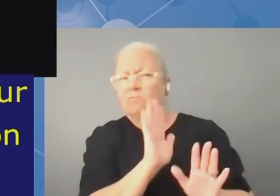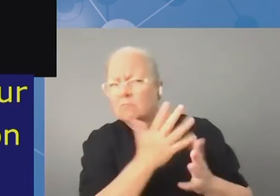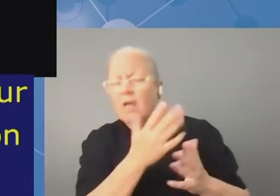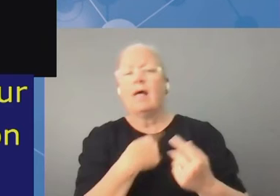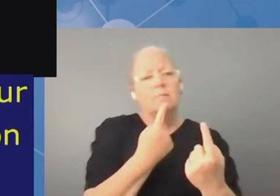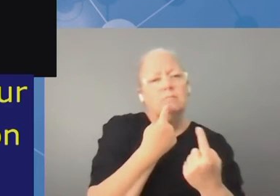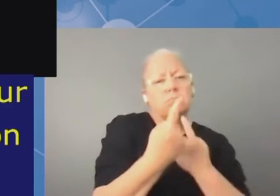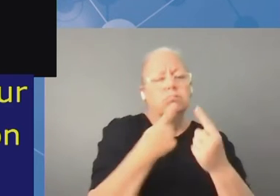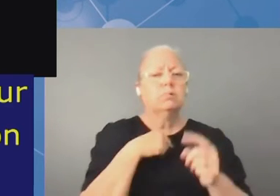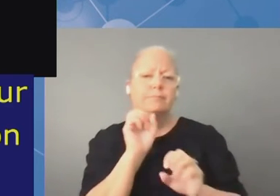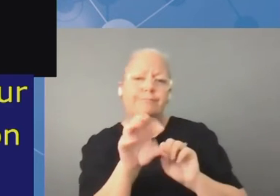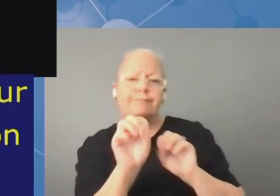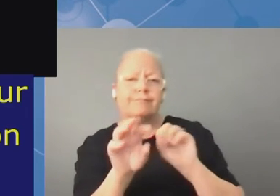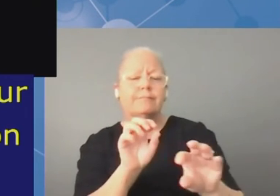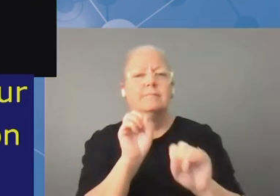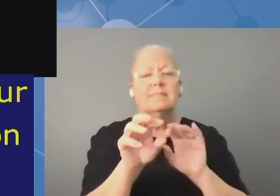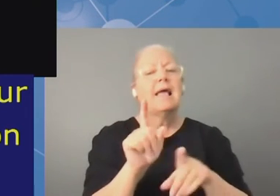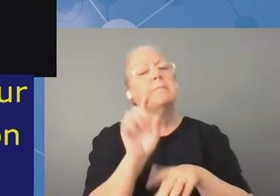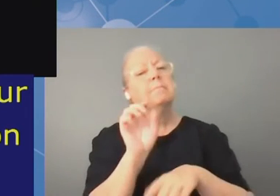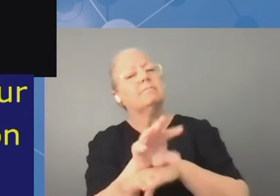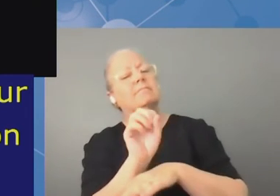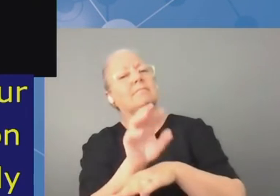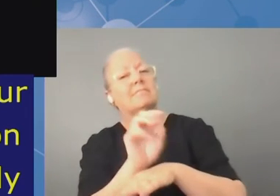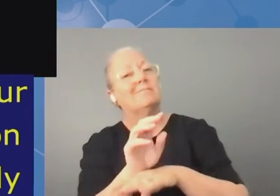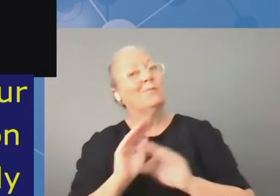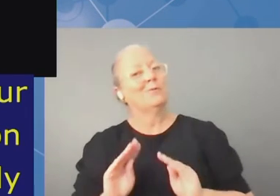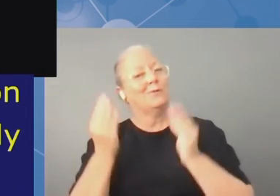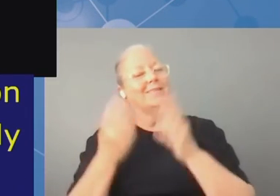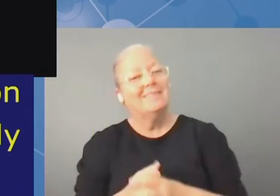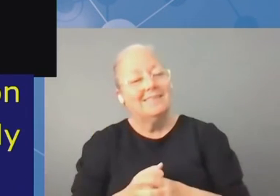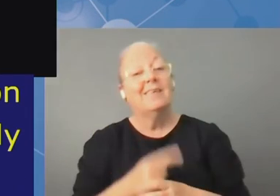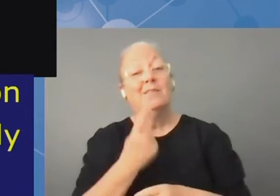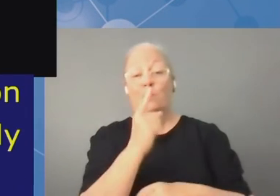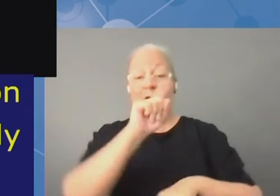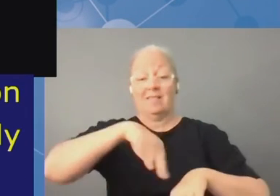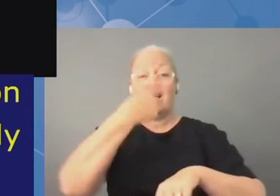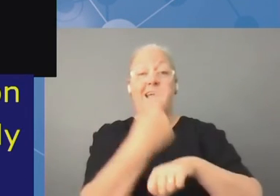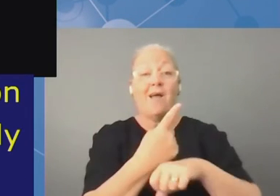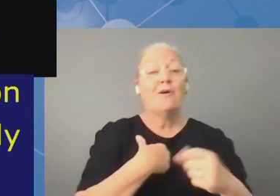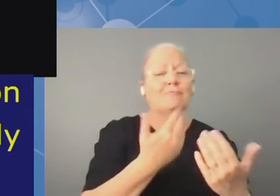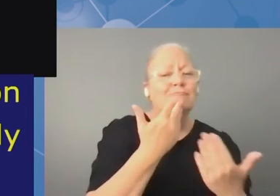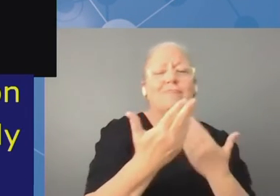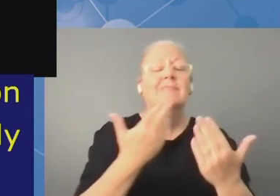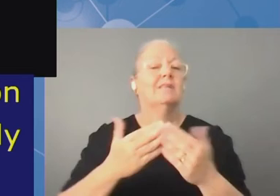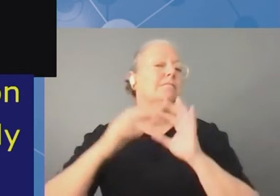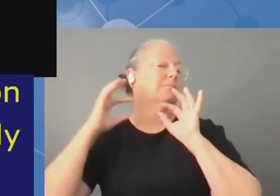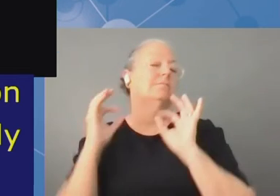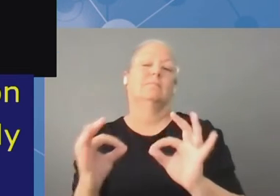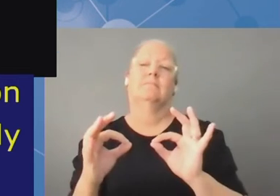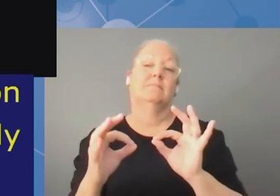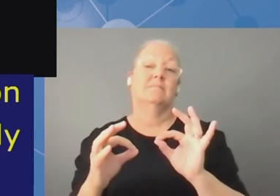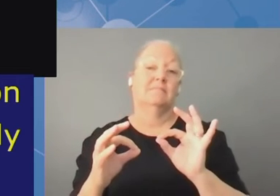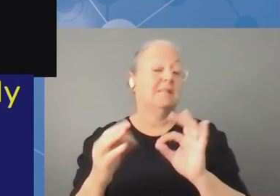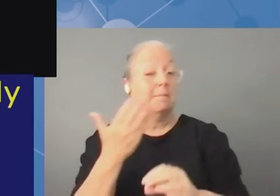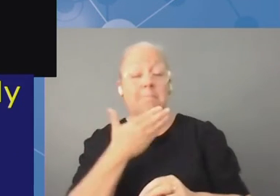ellos nuestros miedos, nuestras amenazas, nuestros miedos que tienen que ver con las políticas adoptadas a